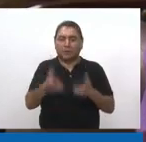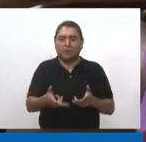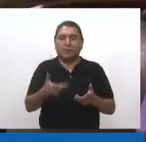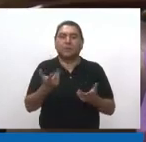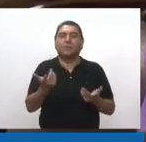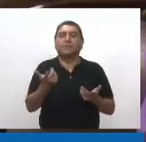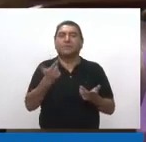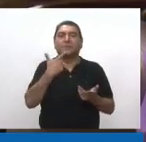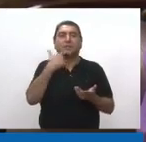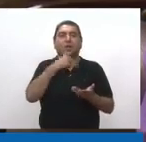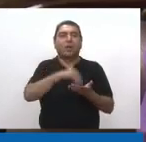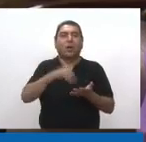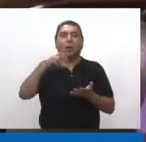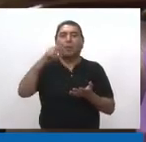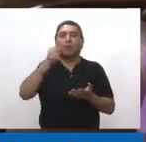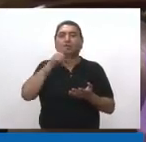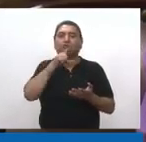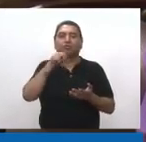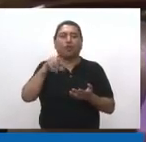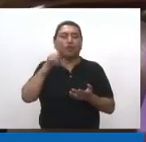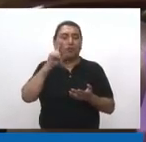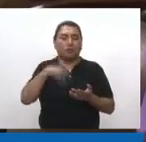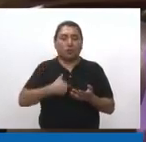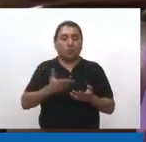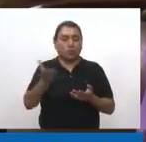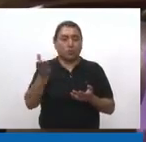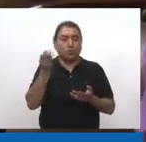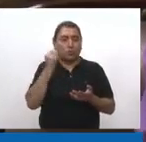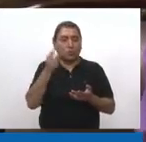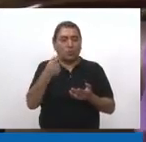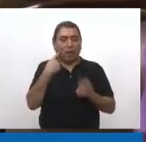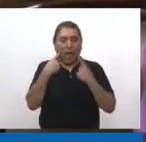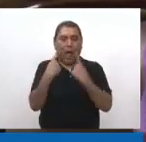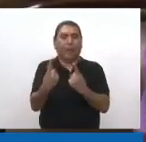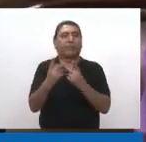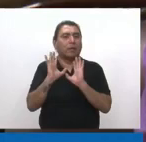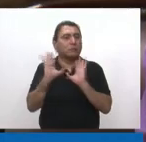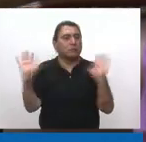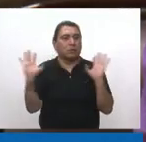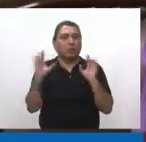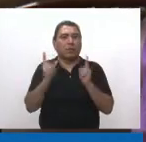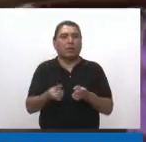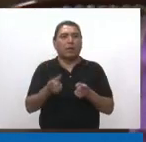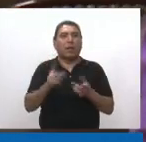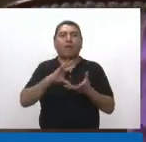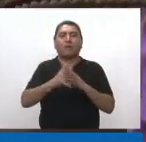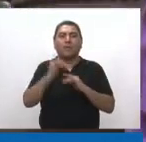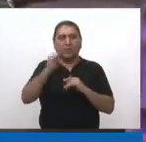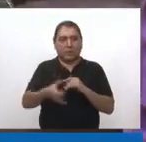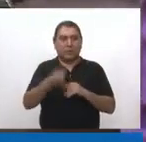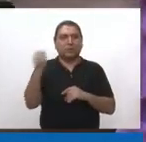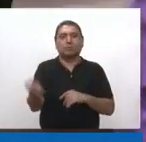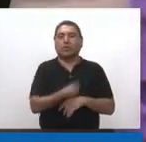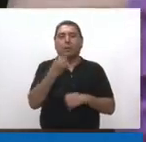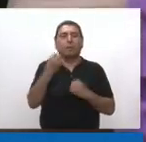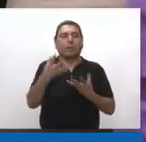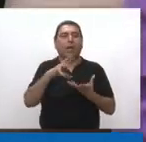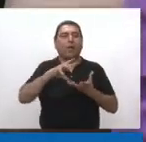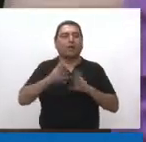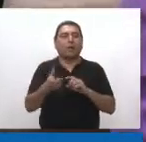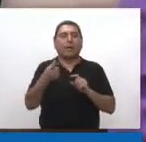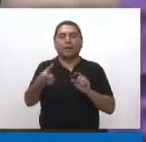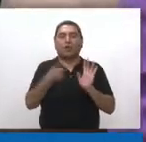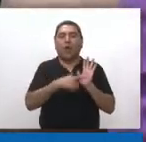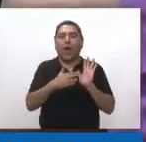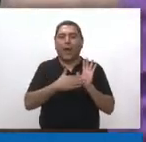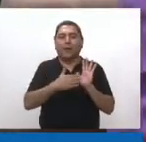Poltroni, que lo escuché hoy muy atentamente, las formas sí importan, porque las formas son los que